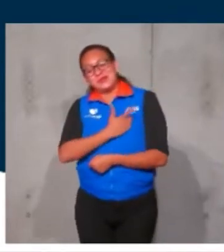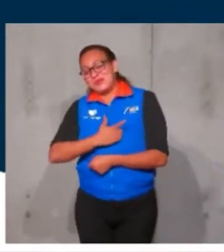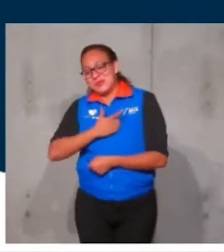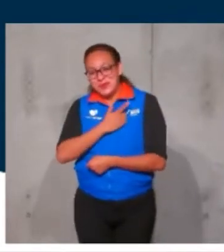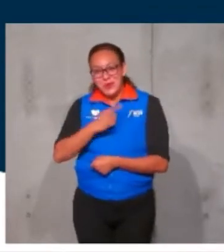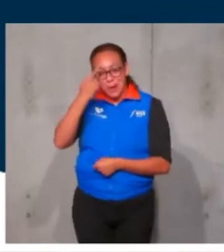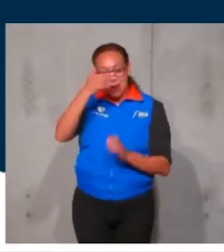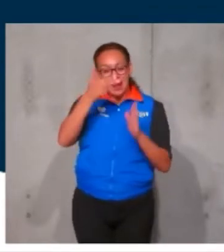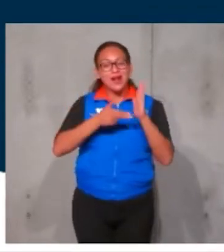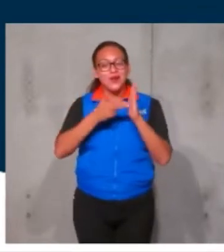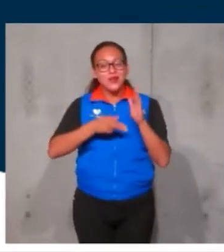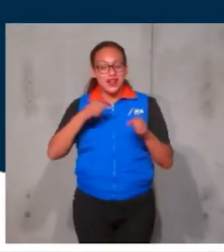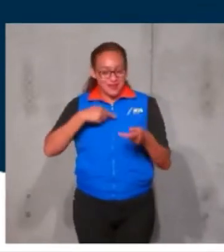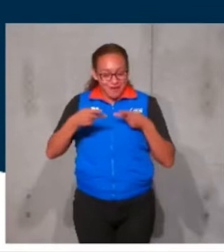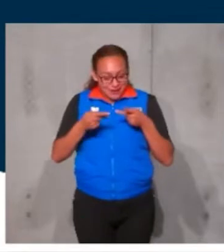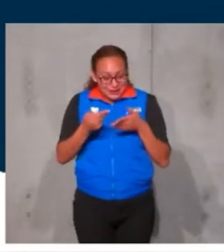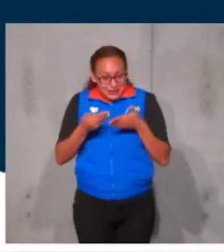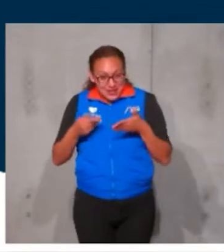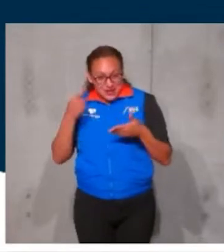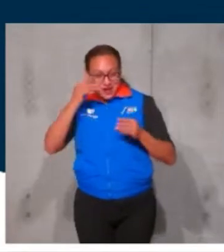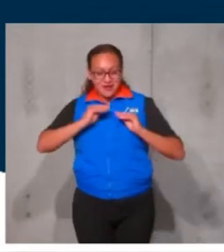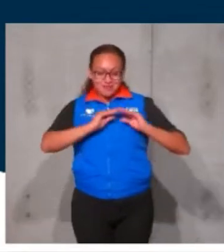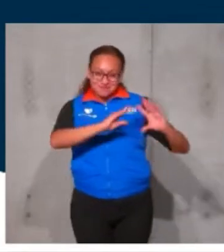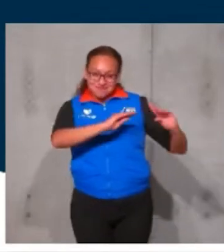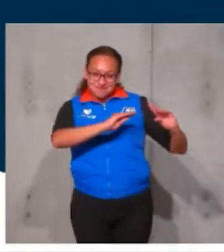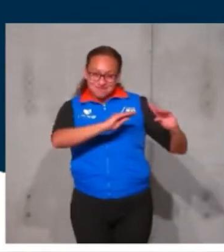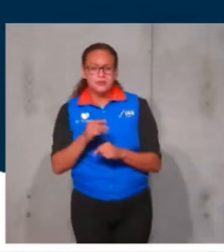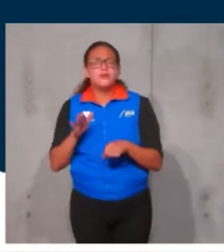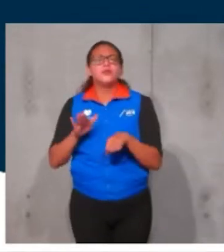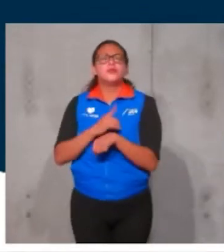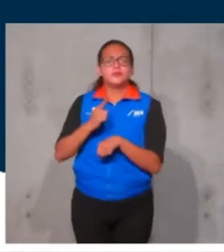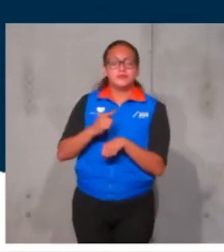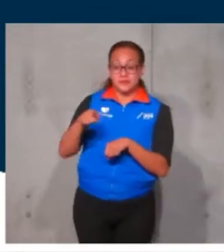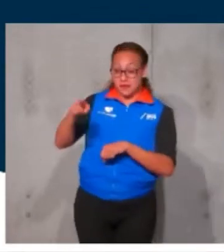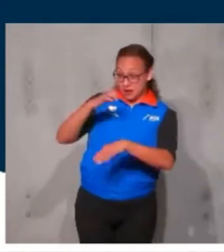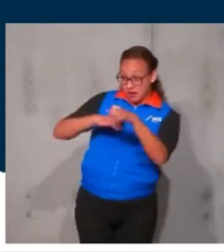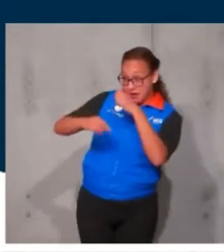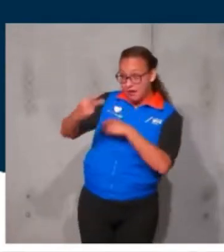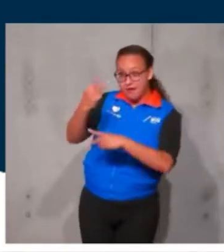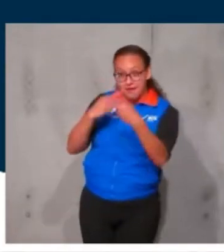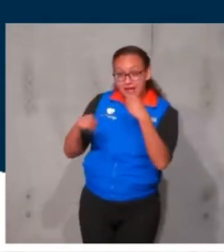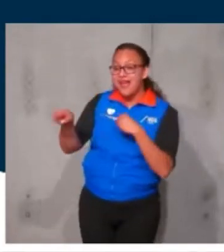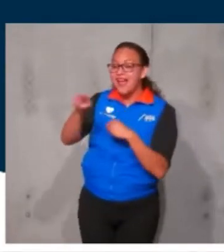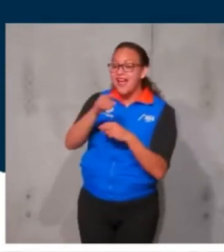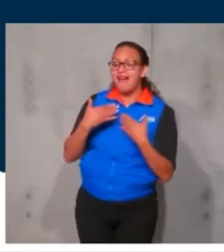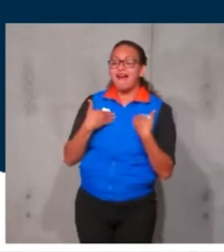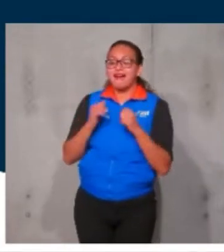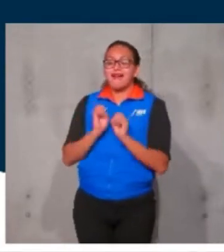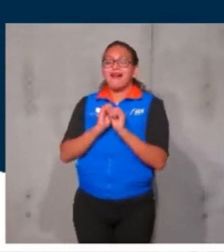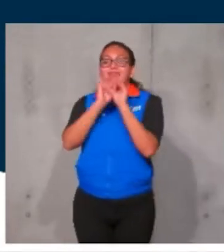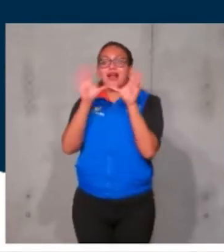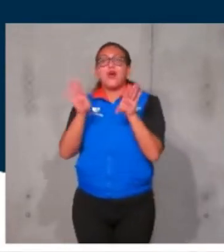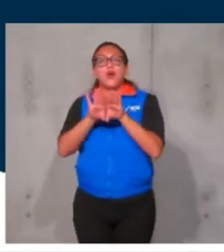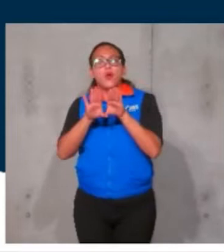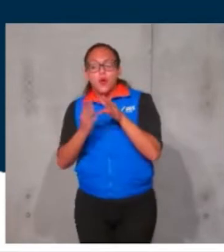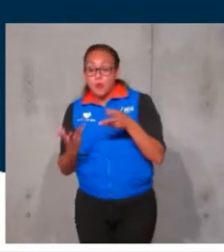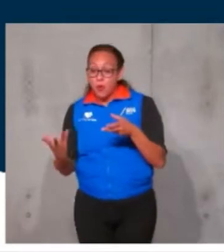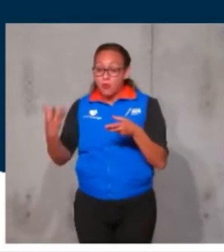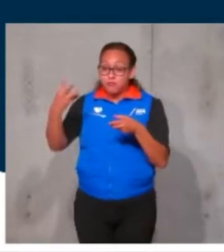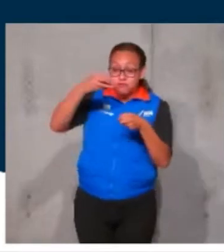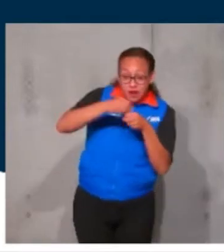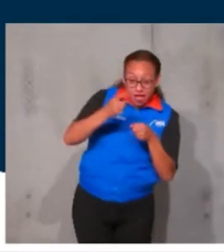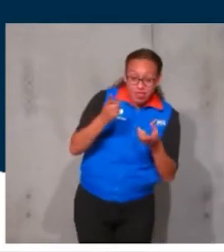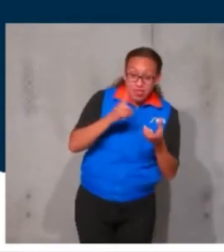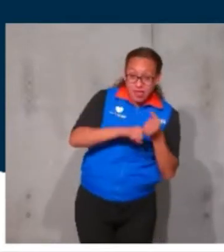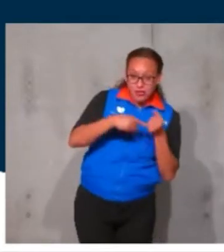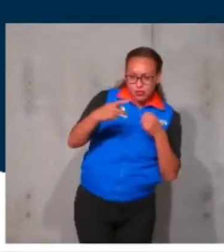poder impartir este taller que he preparado para que las empresas puedan tener claro cómo pueden